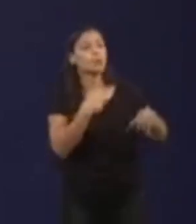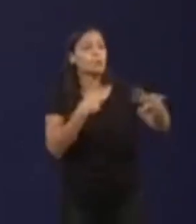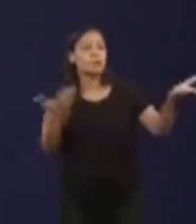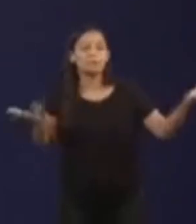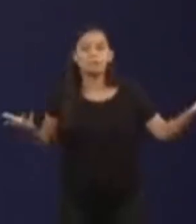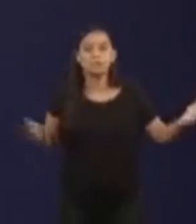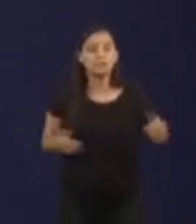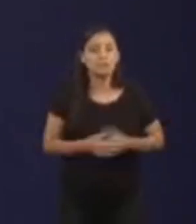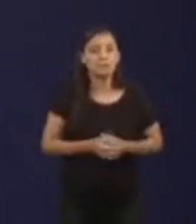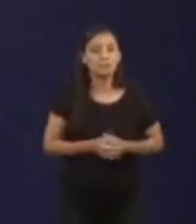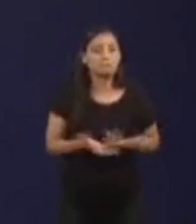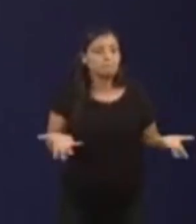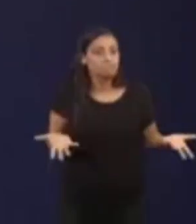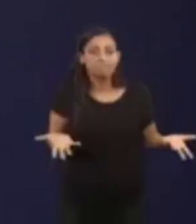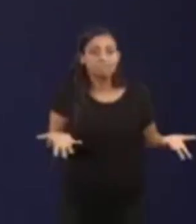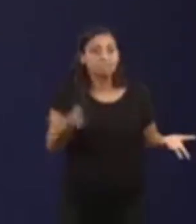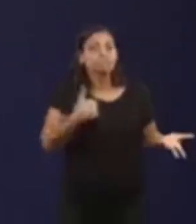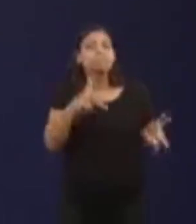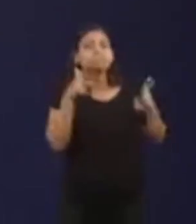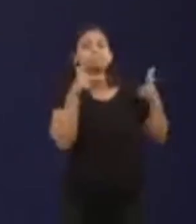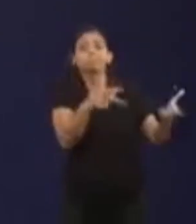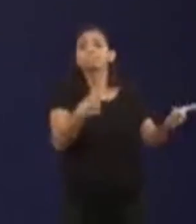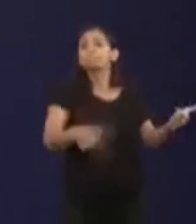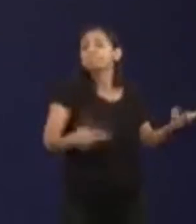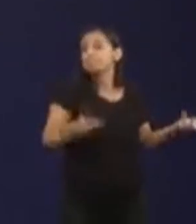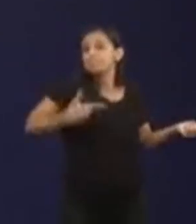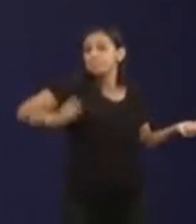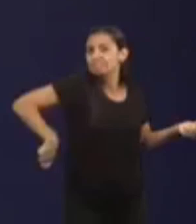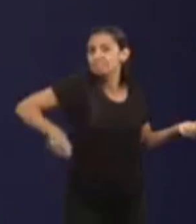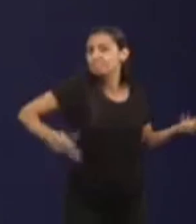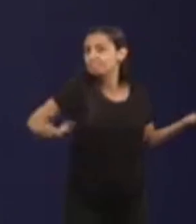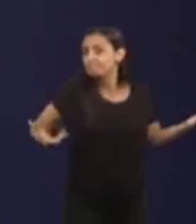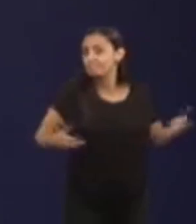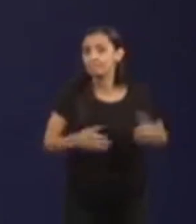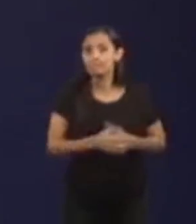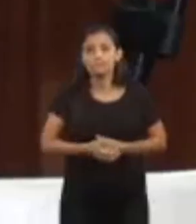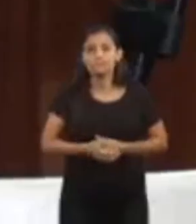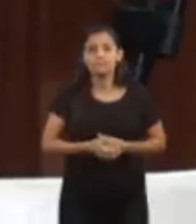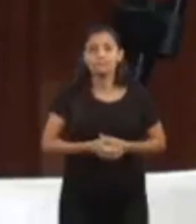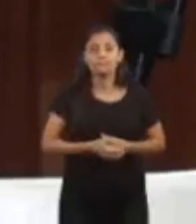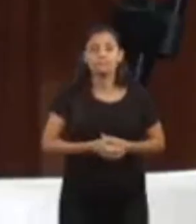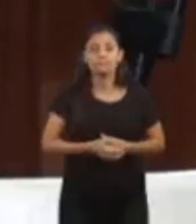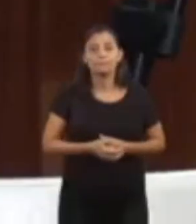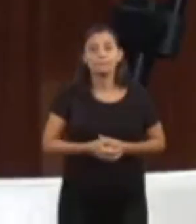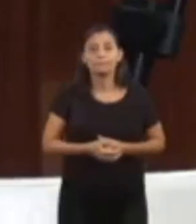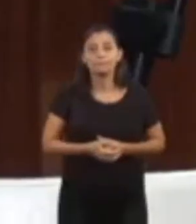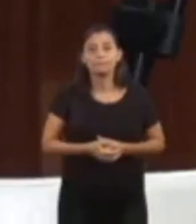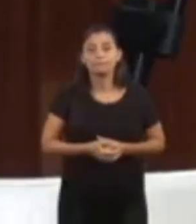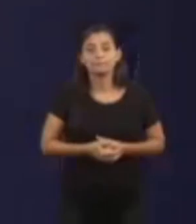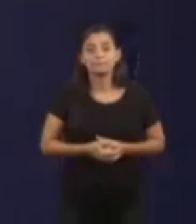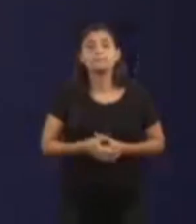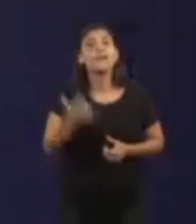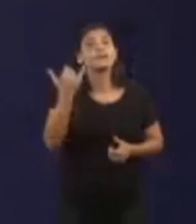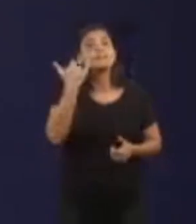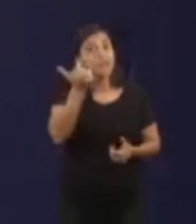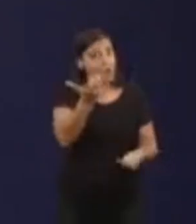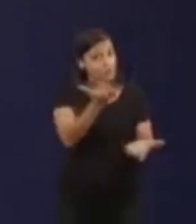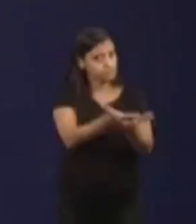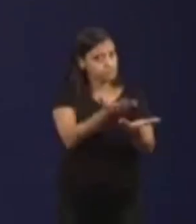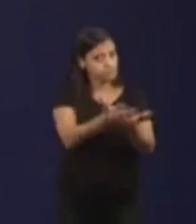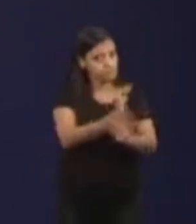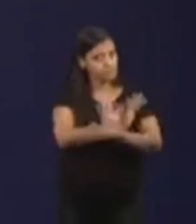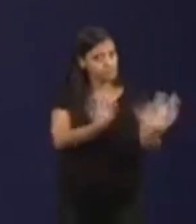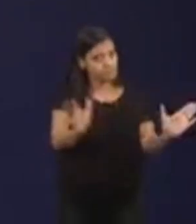lo que a lo que a la apreciación que yo pueda hacer cierre de la Universidad de buos aires de hecho se ha presentado